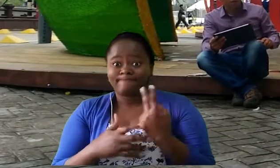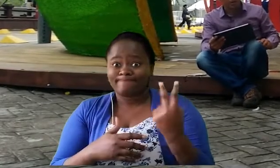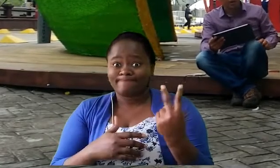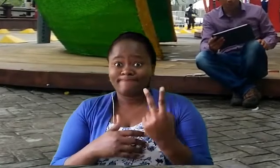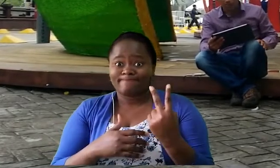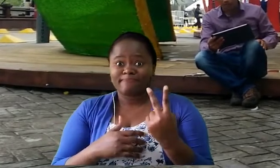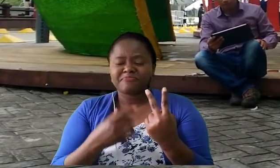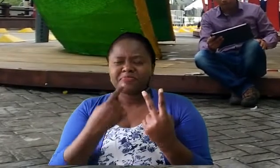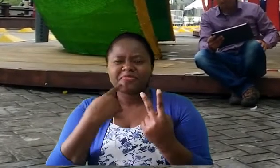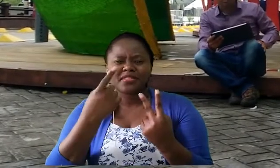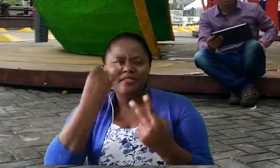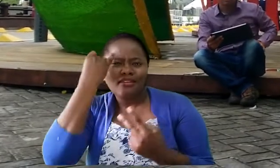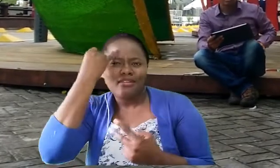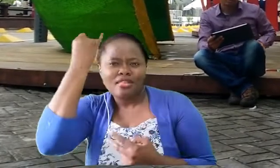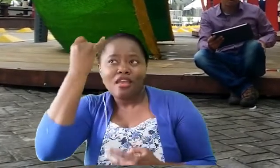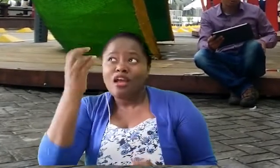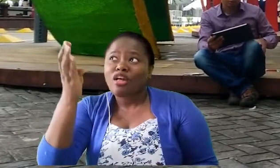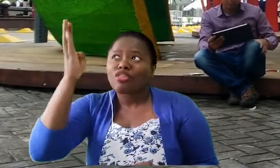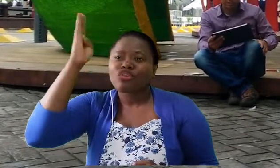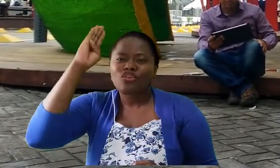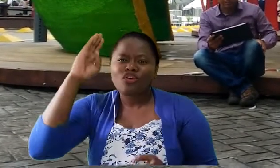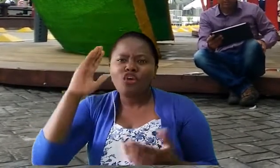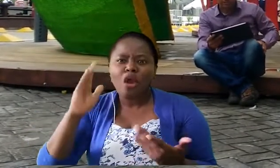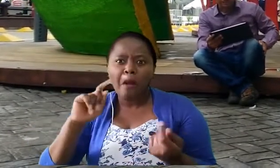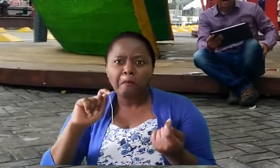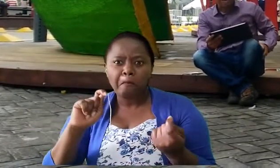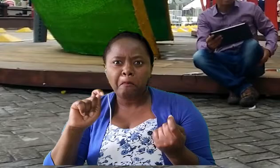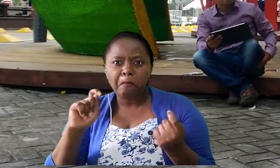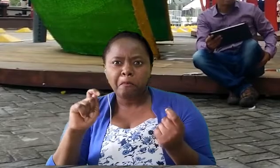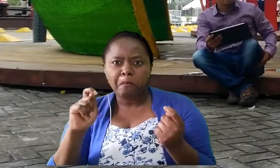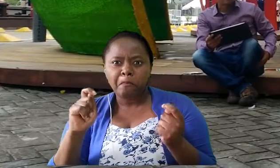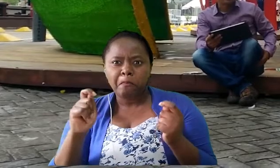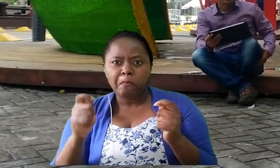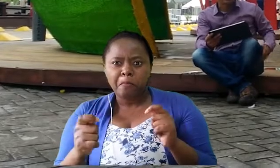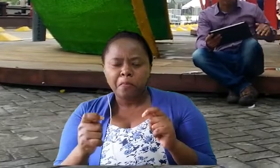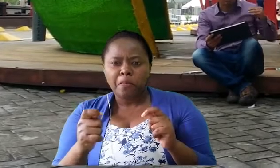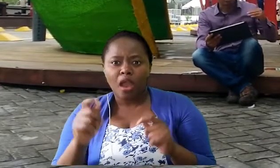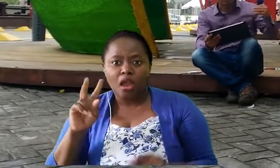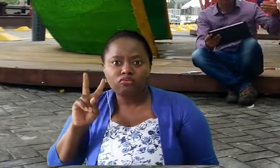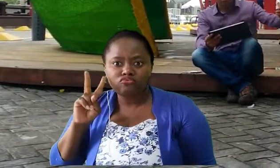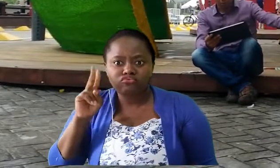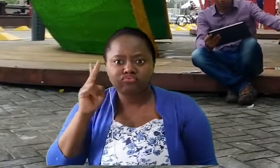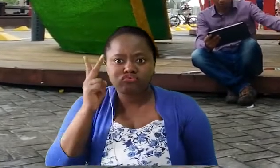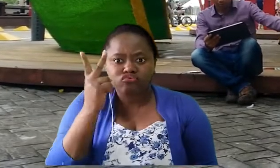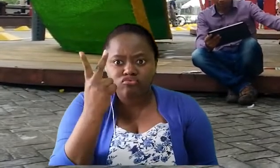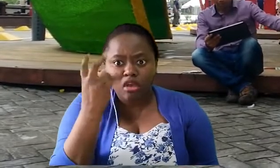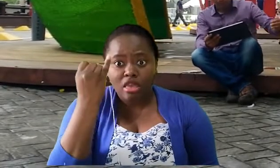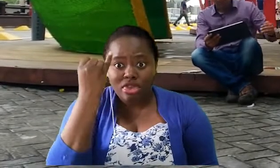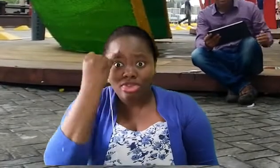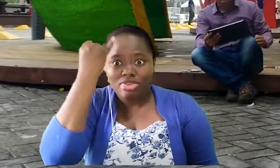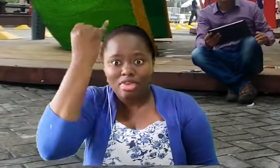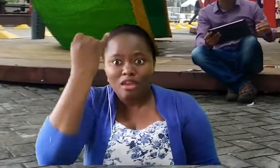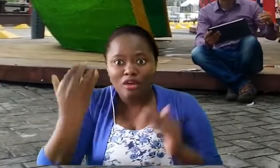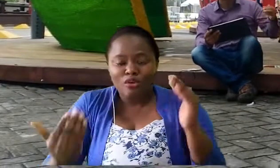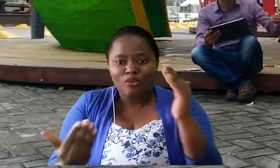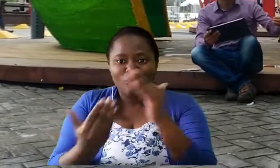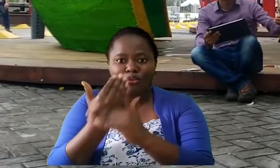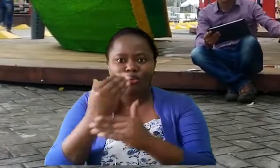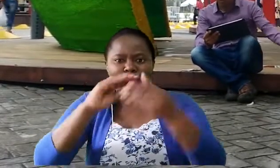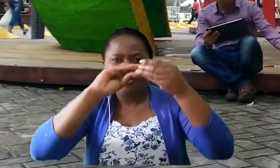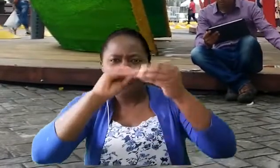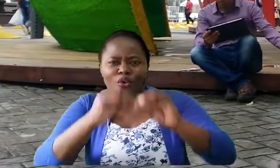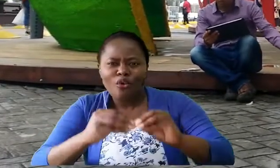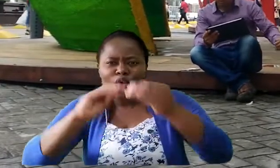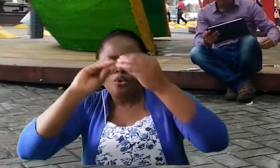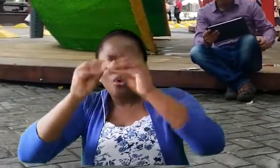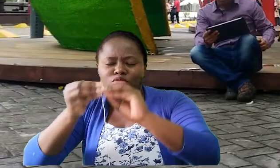ve modificada por las ideas evolucionistas. Habla de creación continua y de